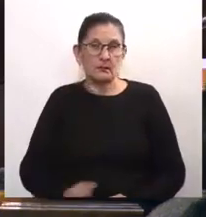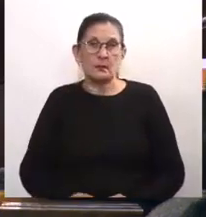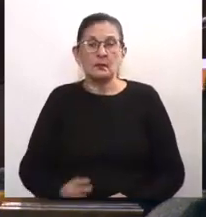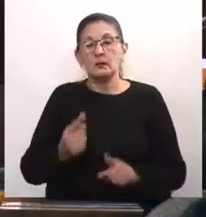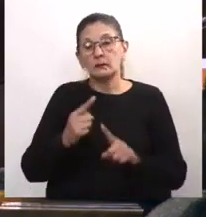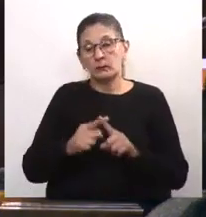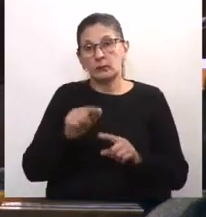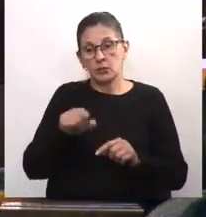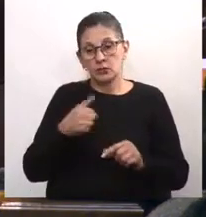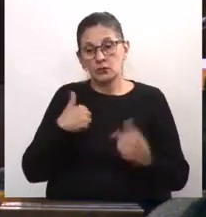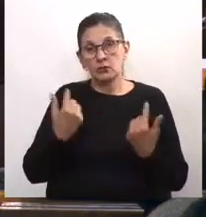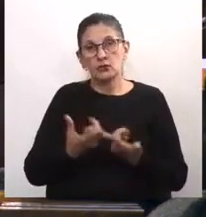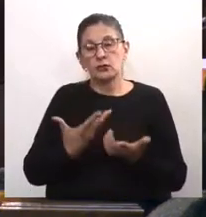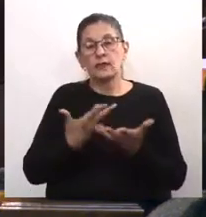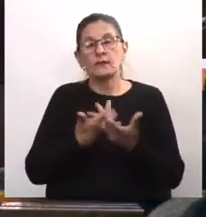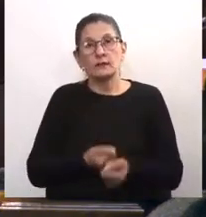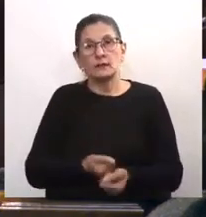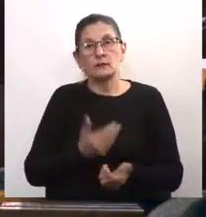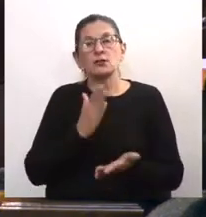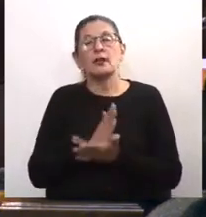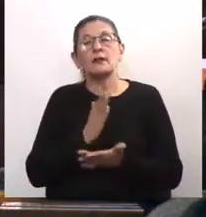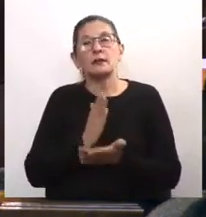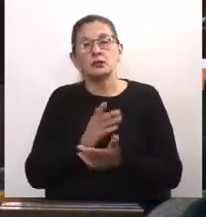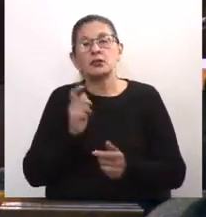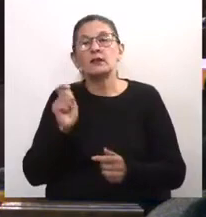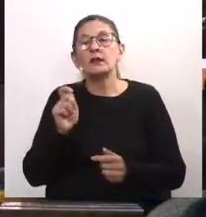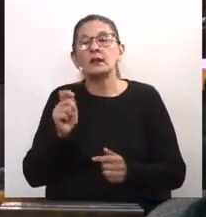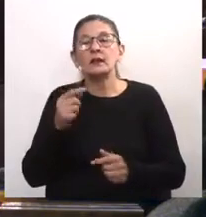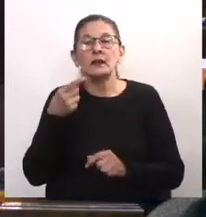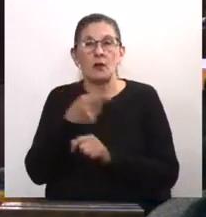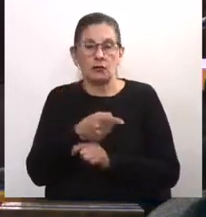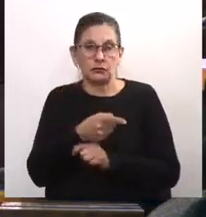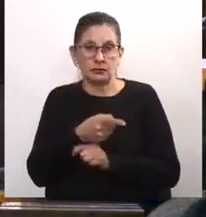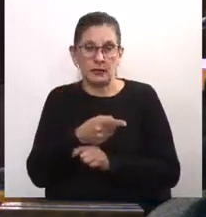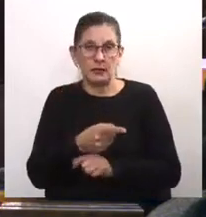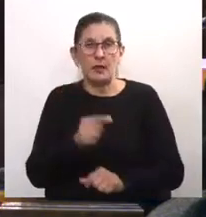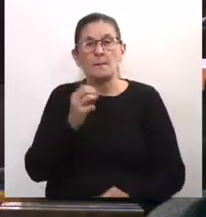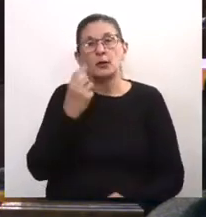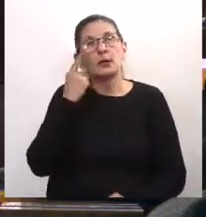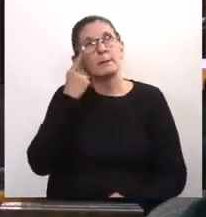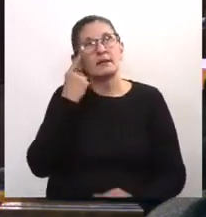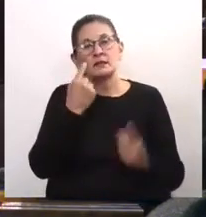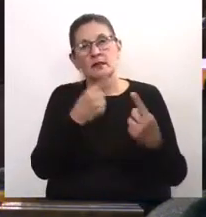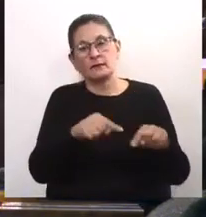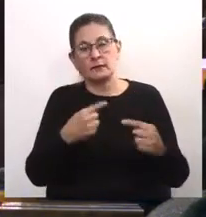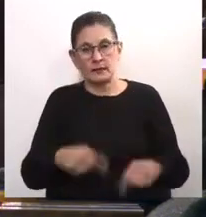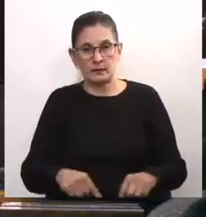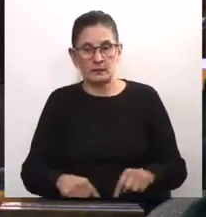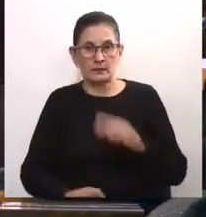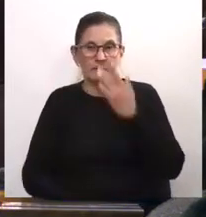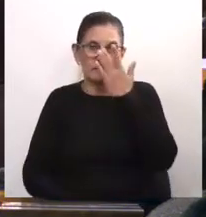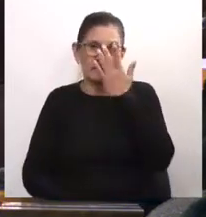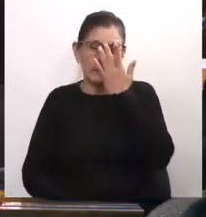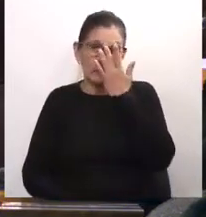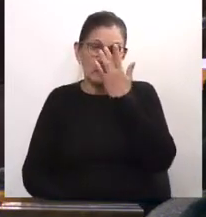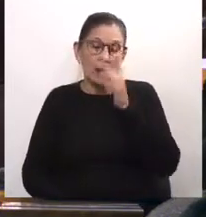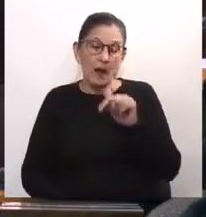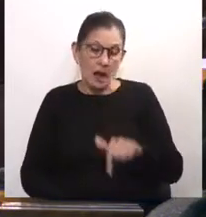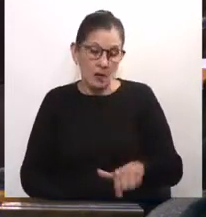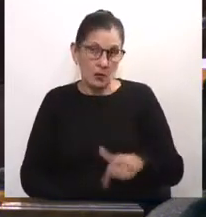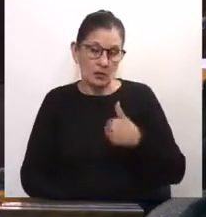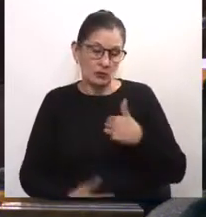Por lo tanto, defendemos el derecho a los que van a votar en contra, porque piensan diferente. Ahora, yo leyendo